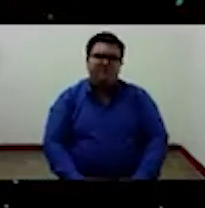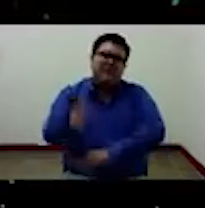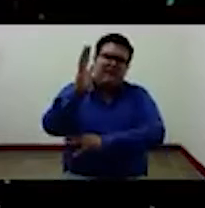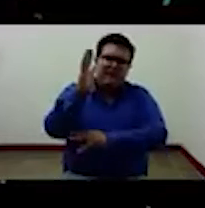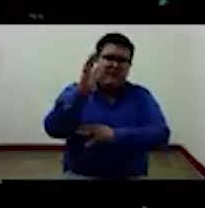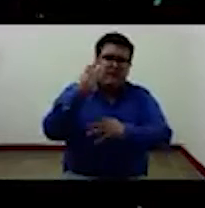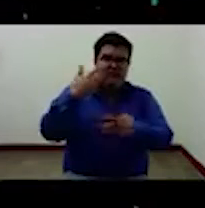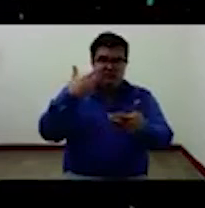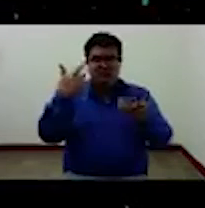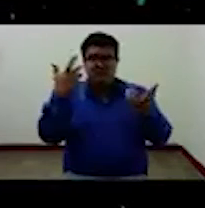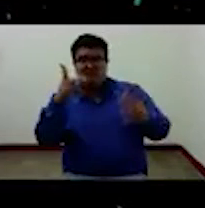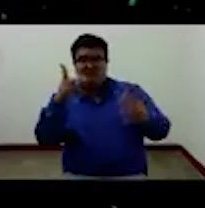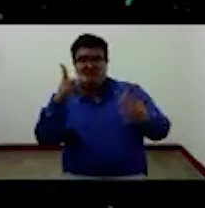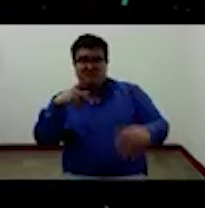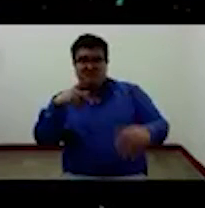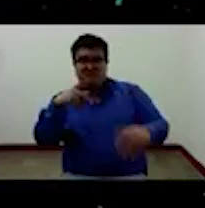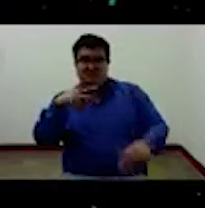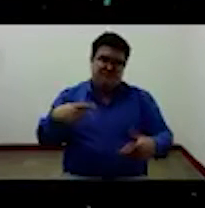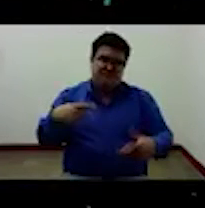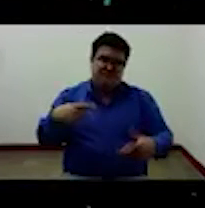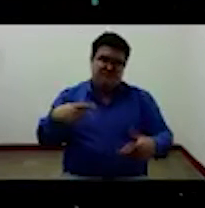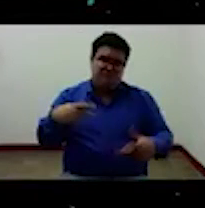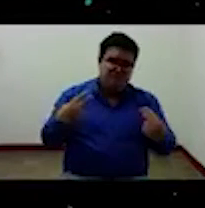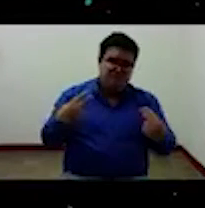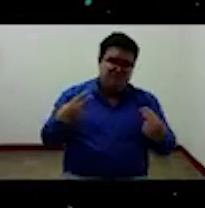es más sencillo lo que voy a charlar.